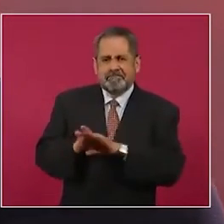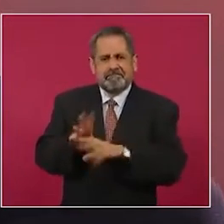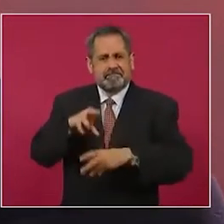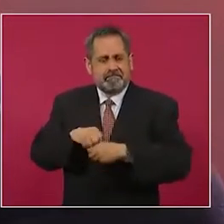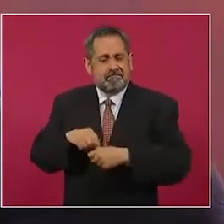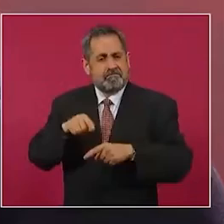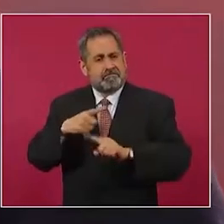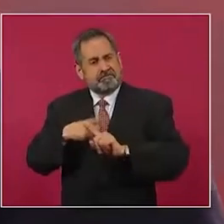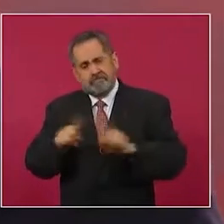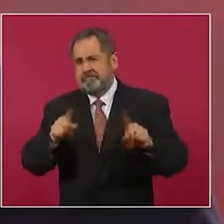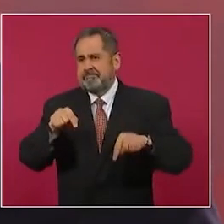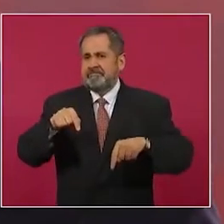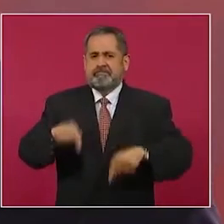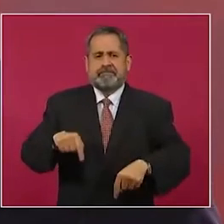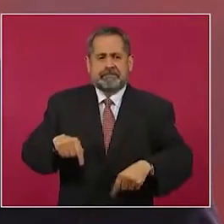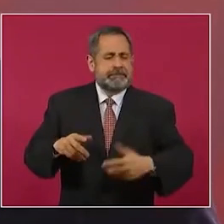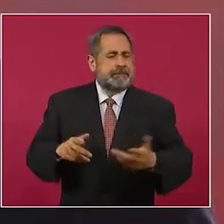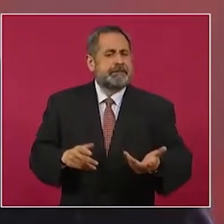un tiempo